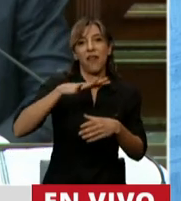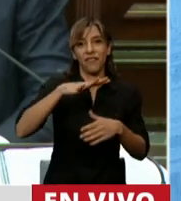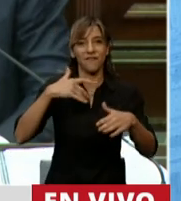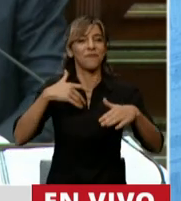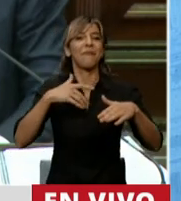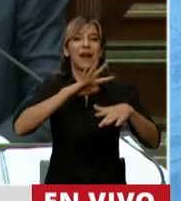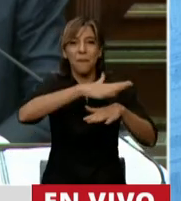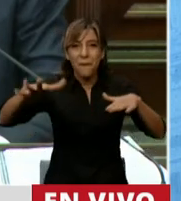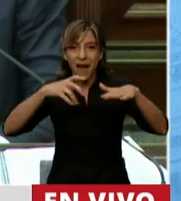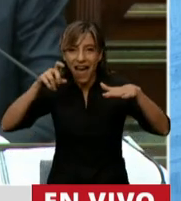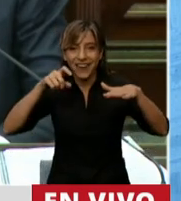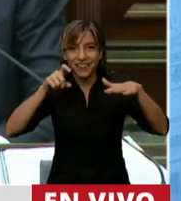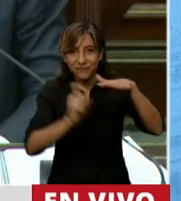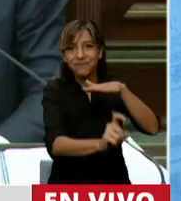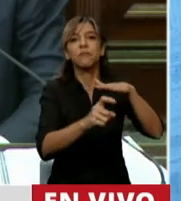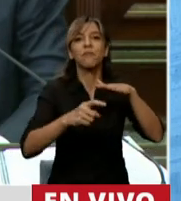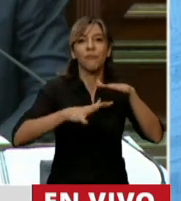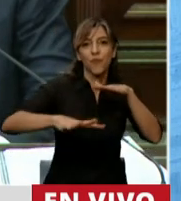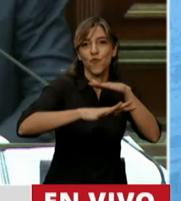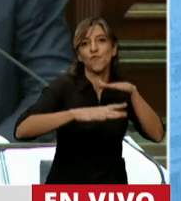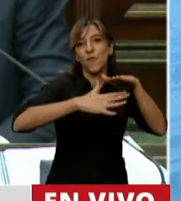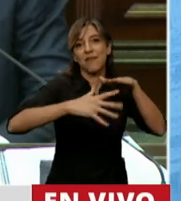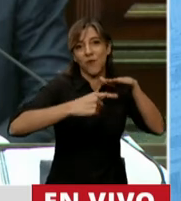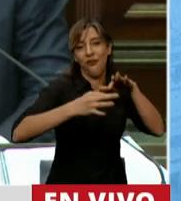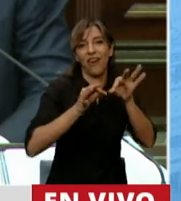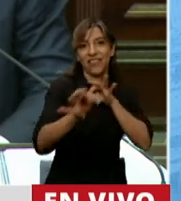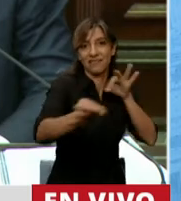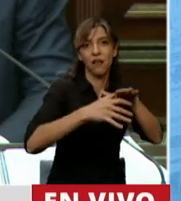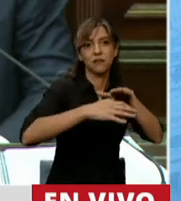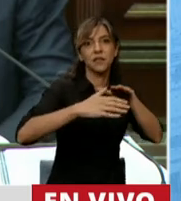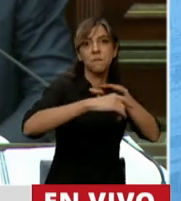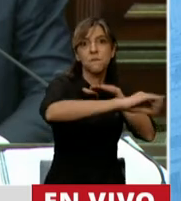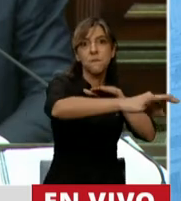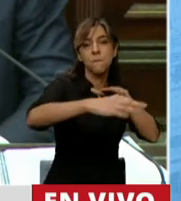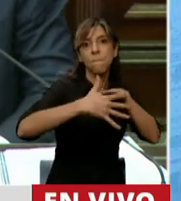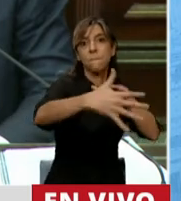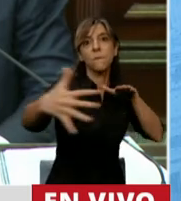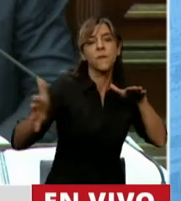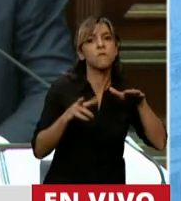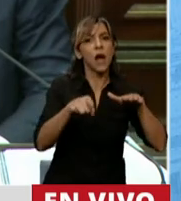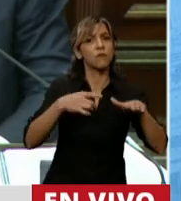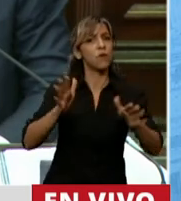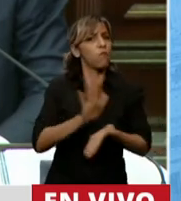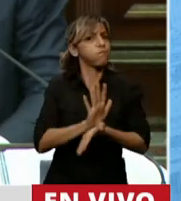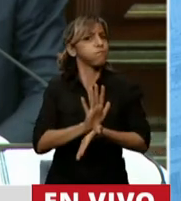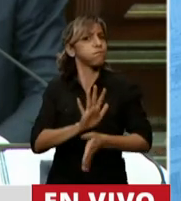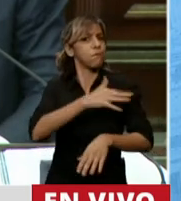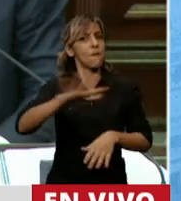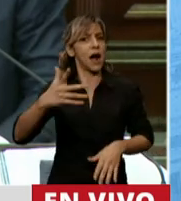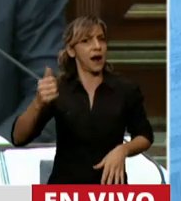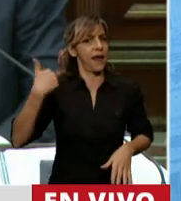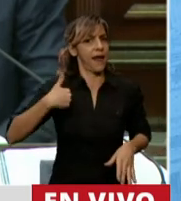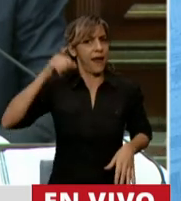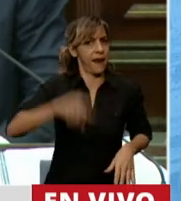mejor defensa de nuestros derechos en todo el mar argentino. Lo que se respondió muy bien también con respecto a